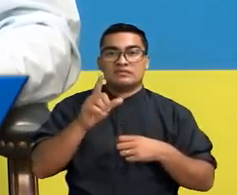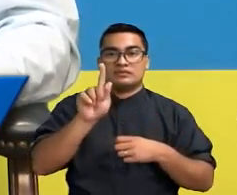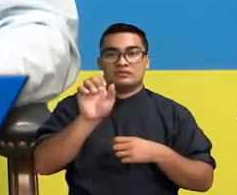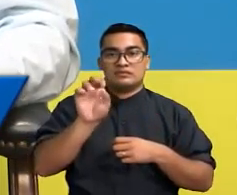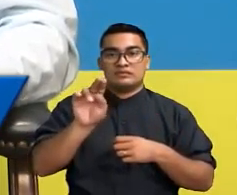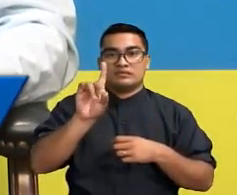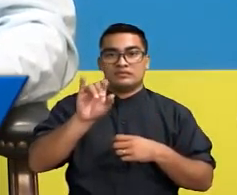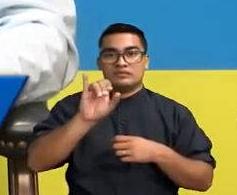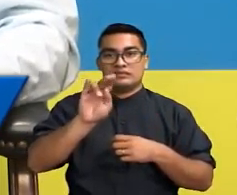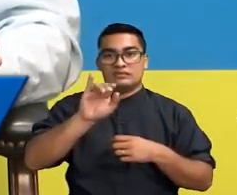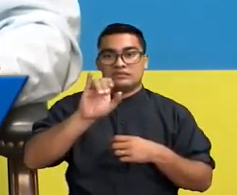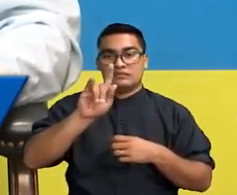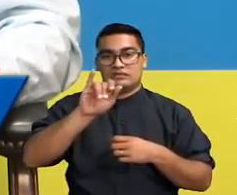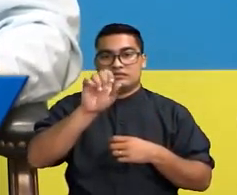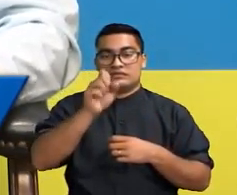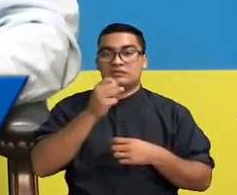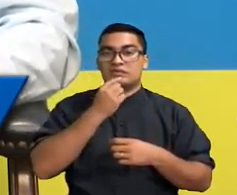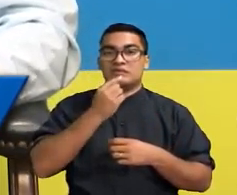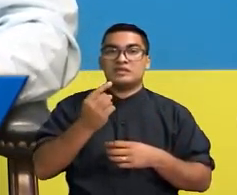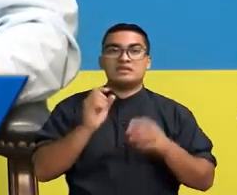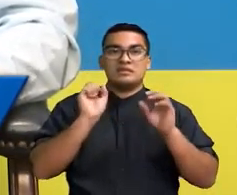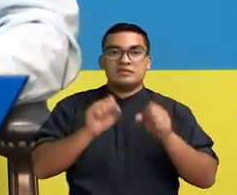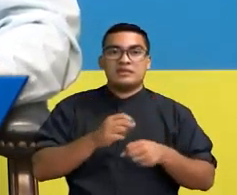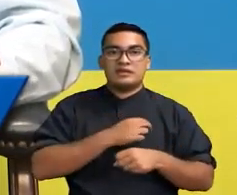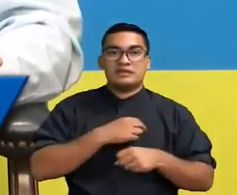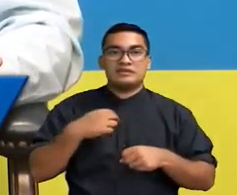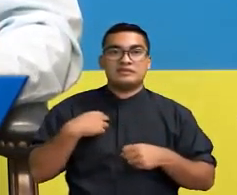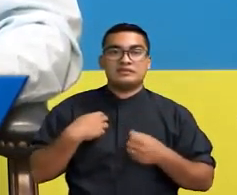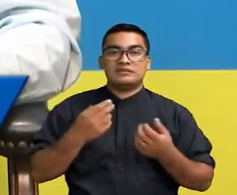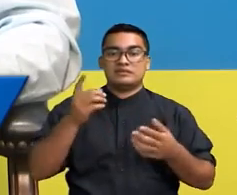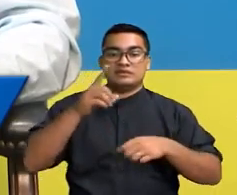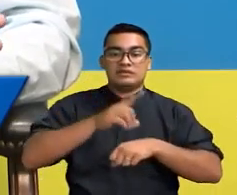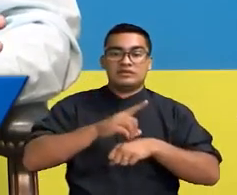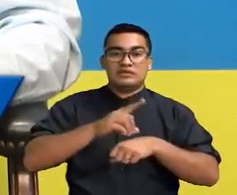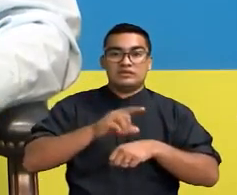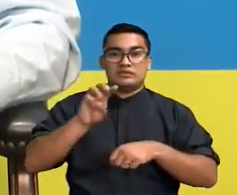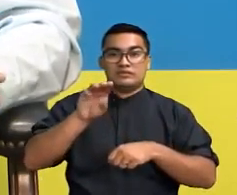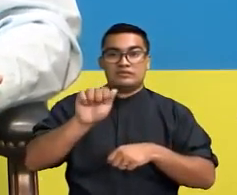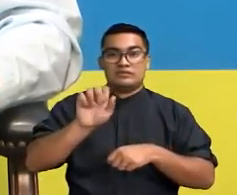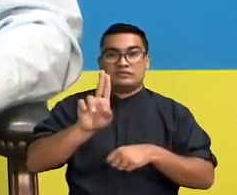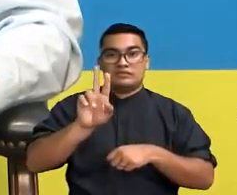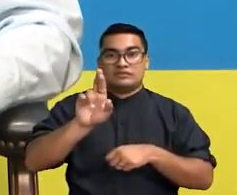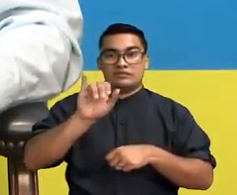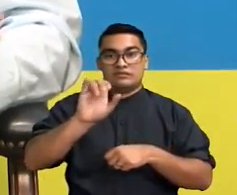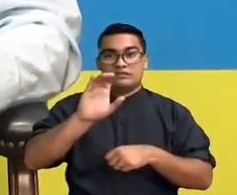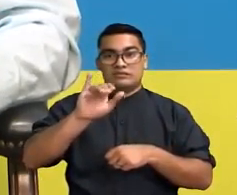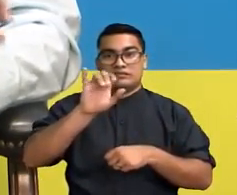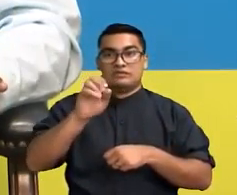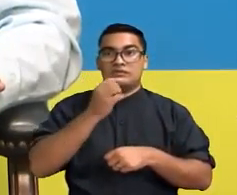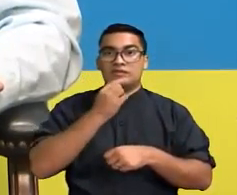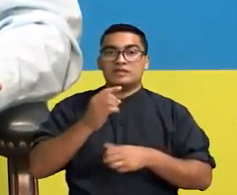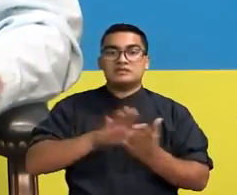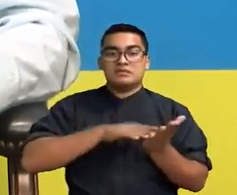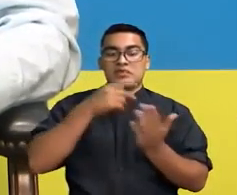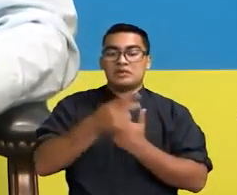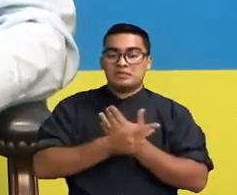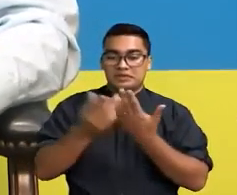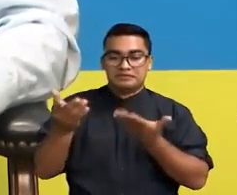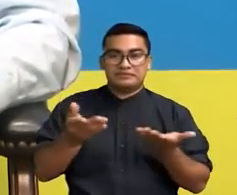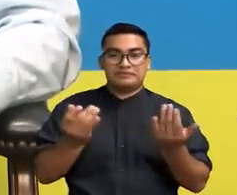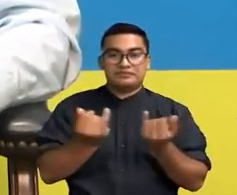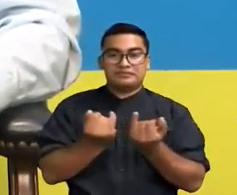tendinitis, un problema que ocurre muy frecuente, según el doctor Mauricio Sotelo, que lo tenemos aquí en este programa, ocurre